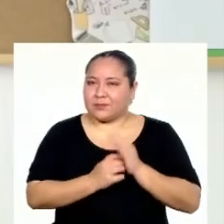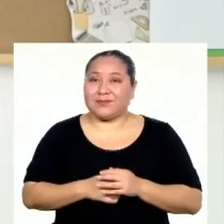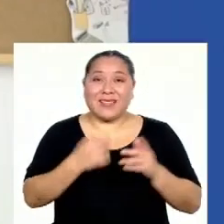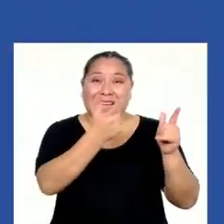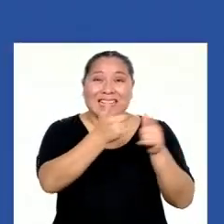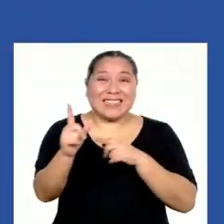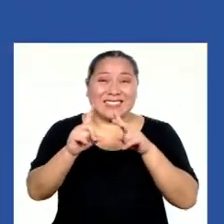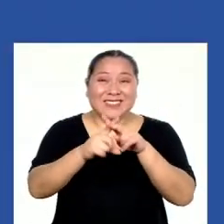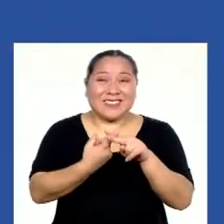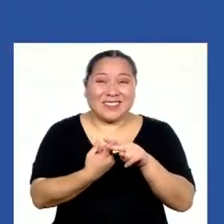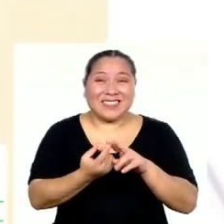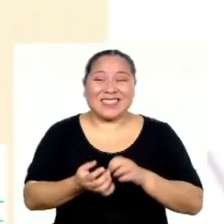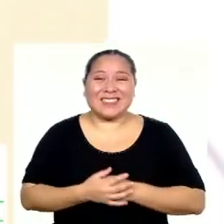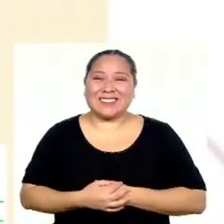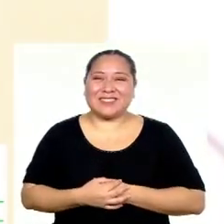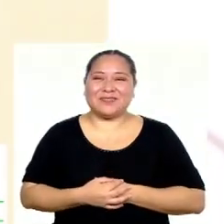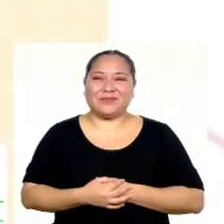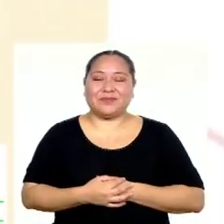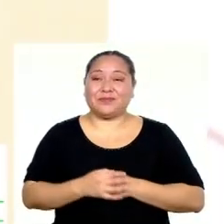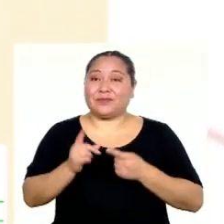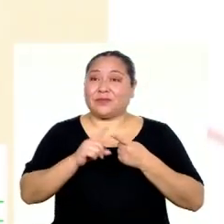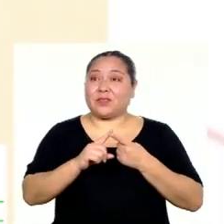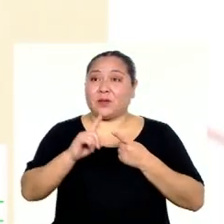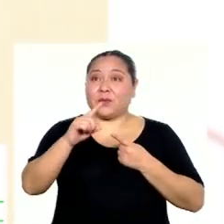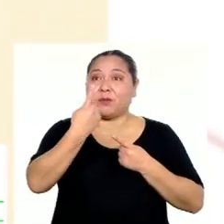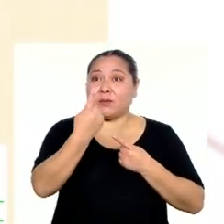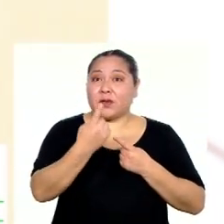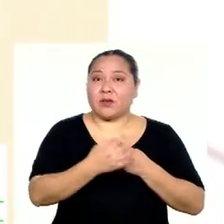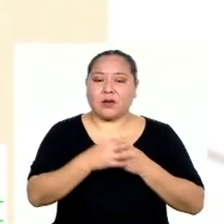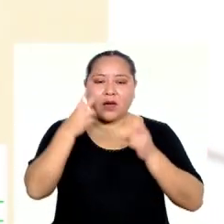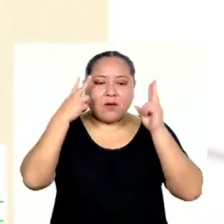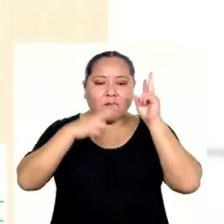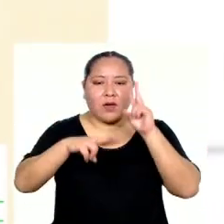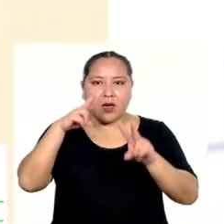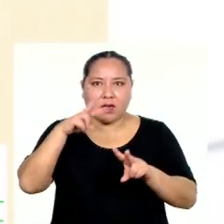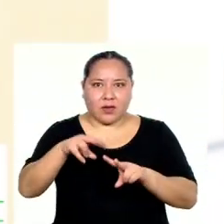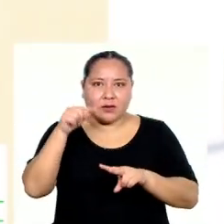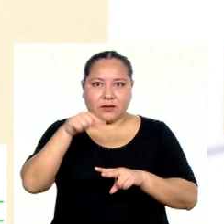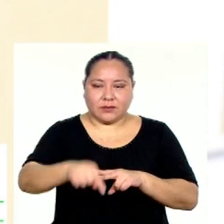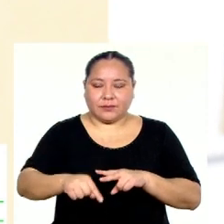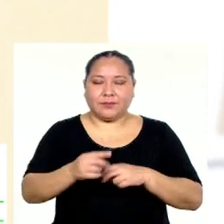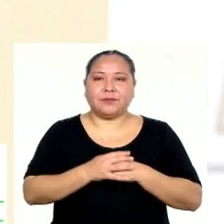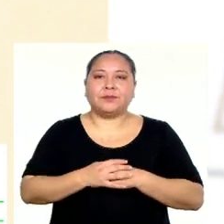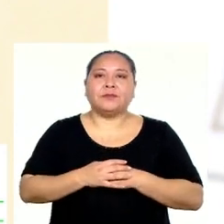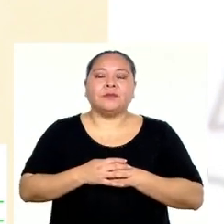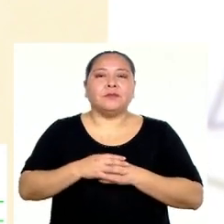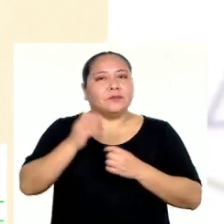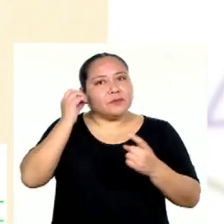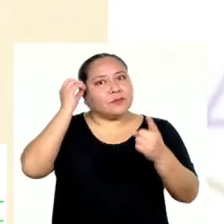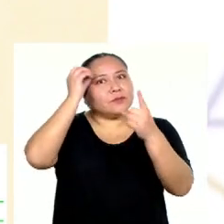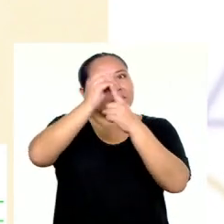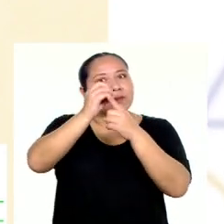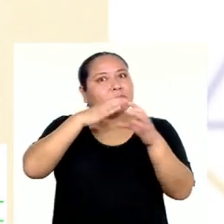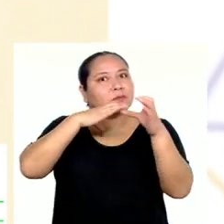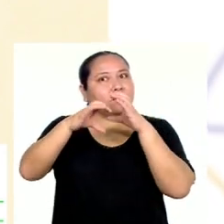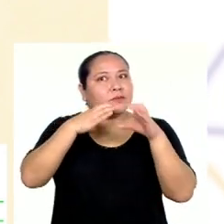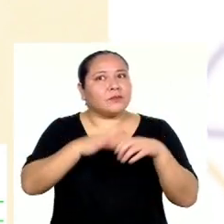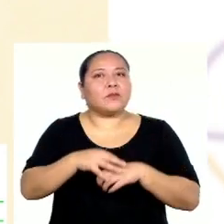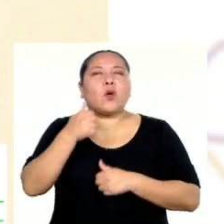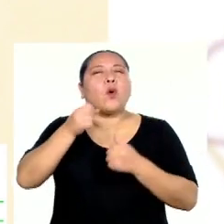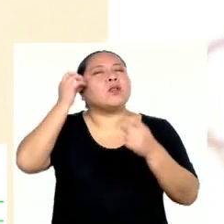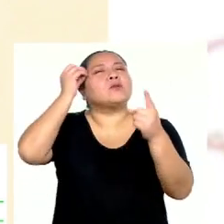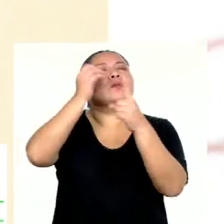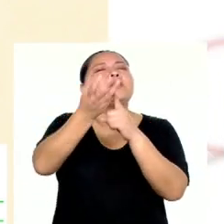para arrancar? Lo primero que debemos de determinar dentro de la situación comunicativa es nuestro